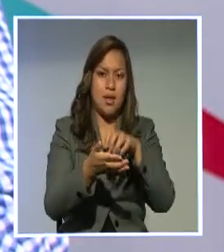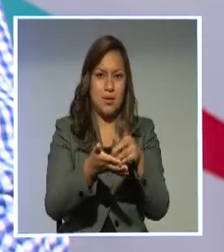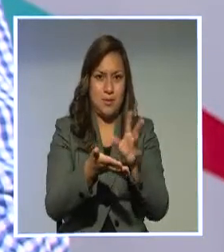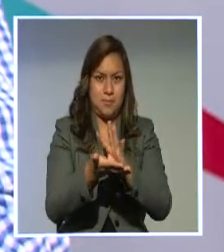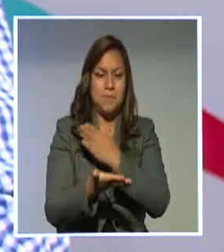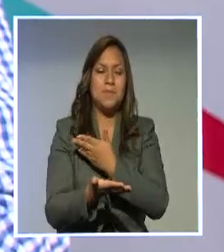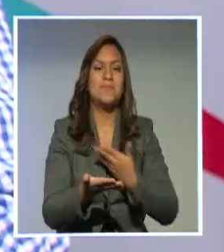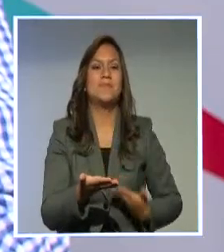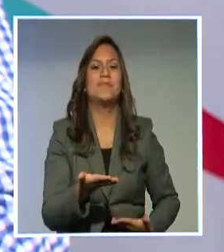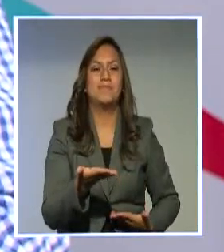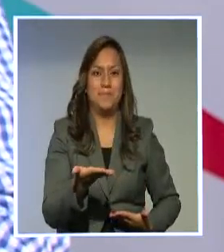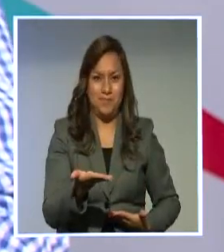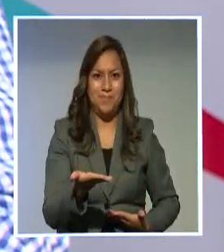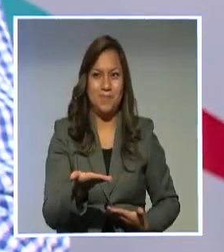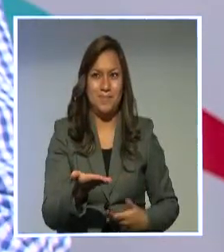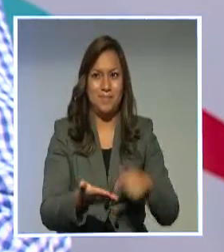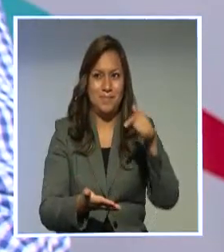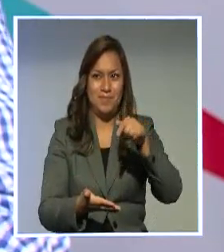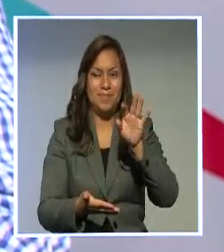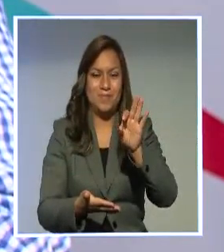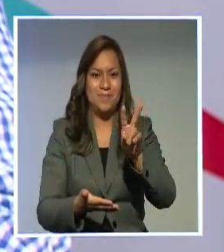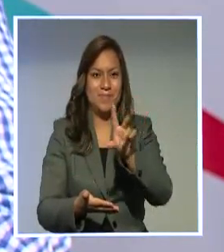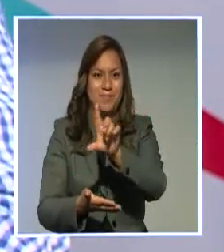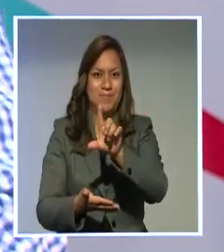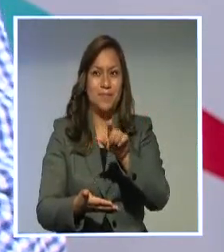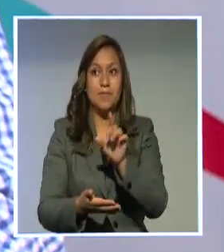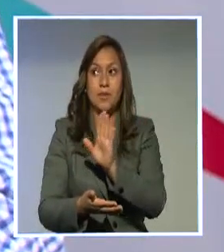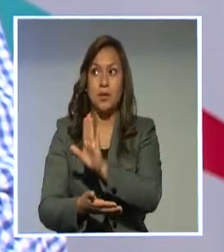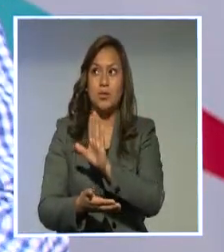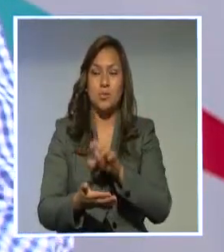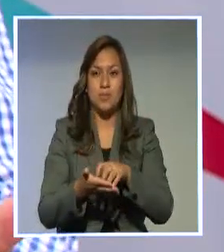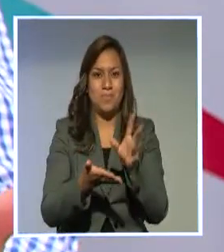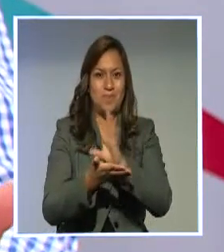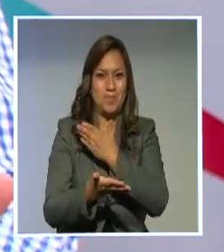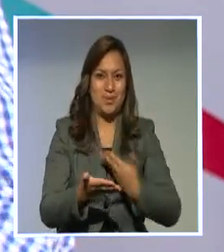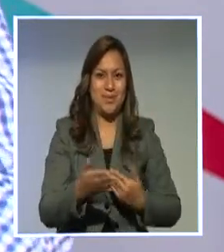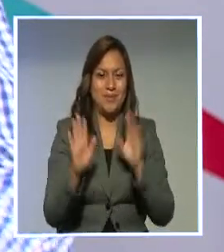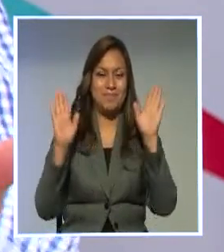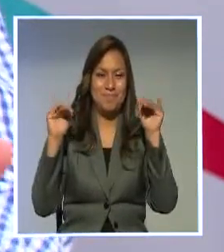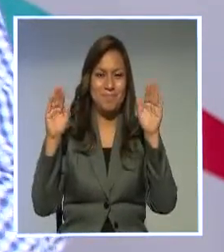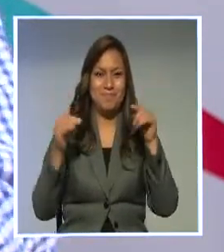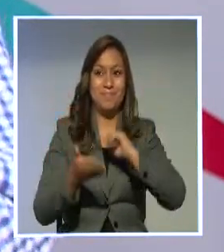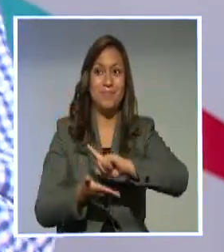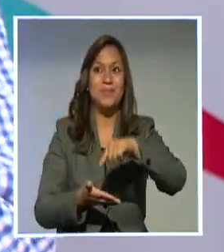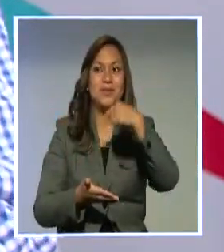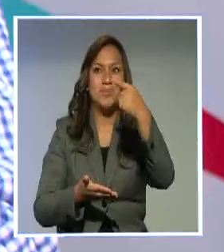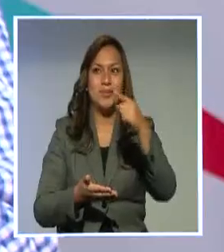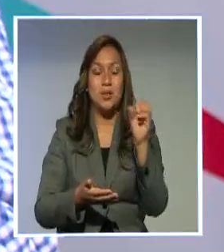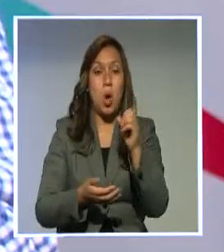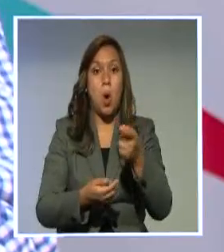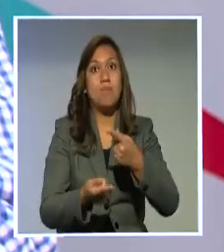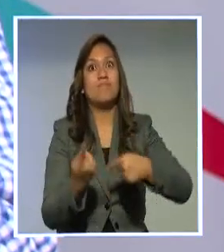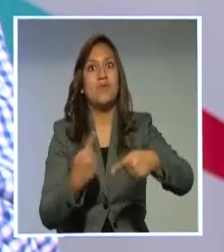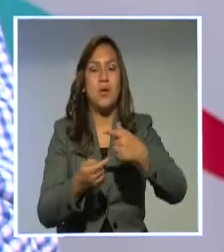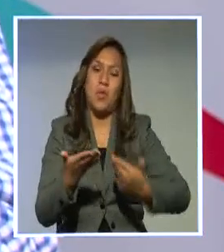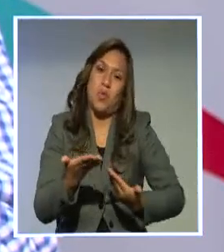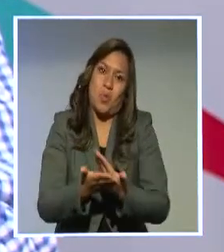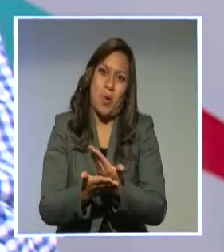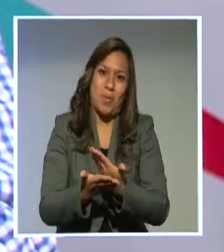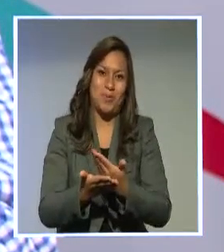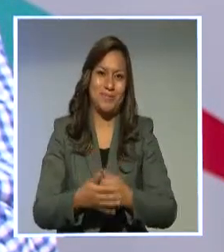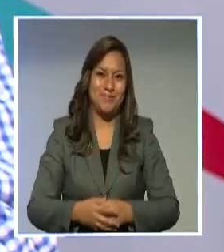de la Asamblea Nacional a través de su presidenta Gabriela Rivadeneira. Un abrazo, hasta la próxima semana o hasta cuando se produzca un nuevo Contigo